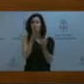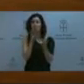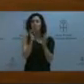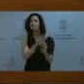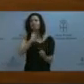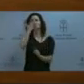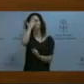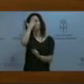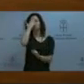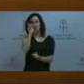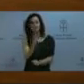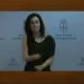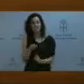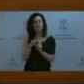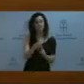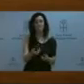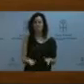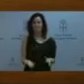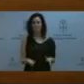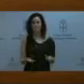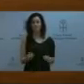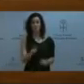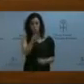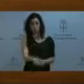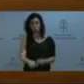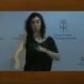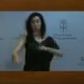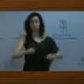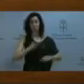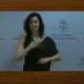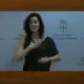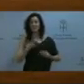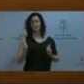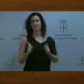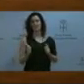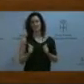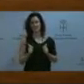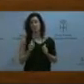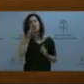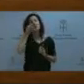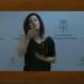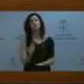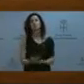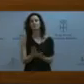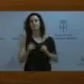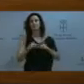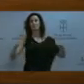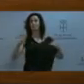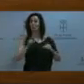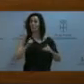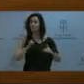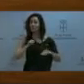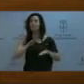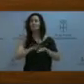la propia persona, donde la persona decida sobre su propia vida y donde sea una realidad la igualdad de oportunidades